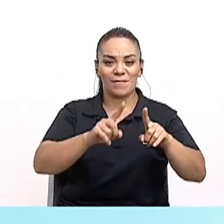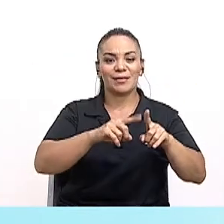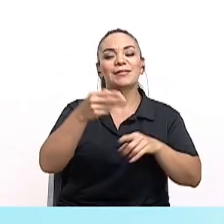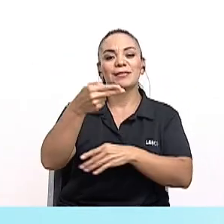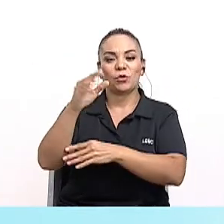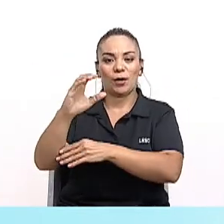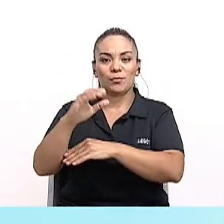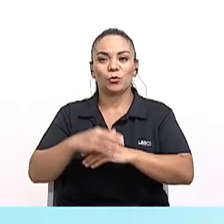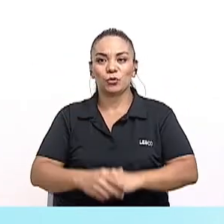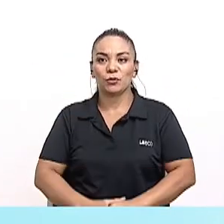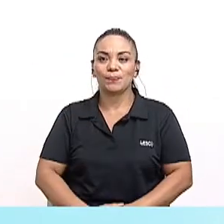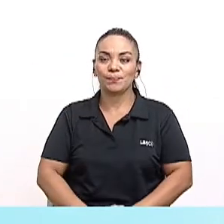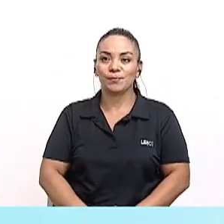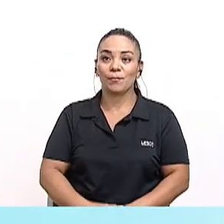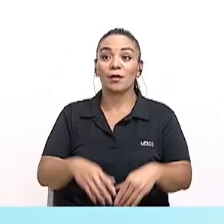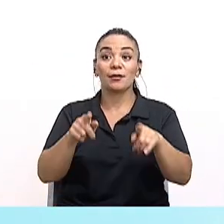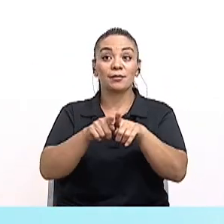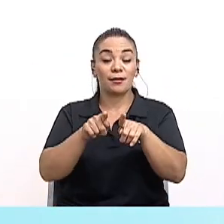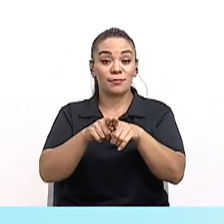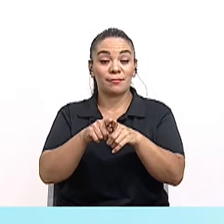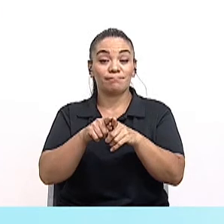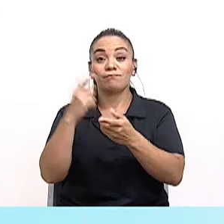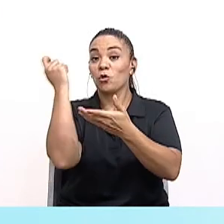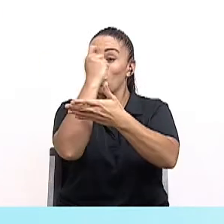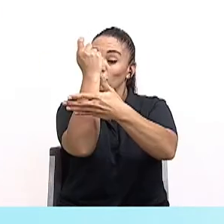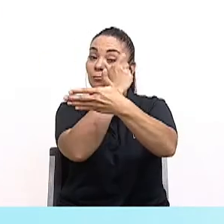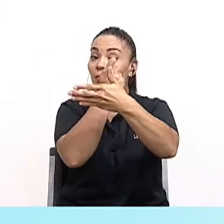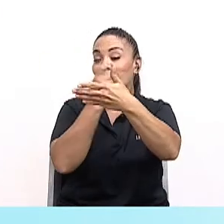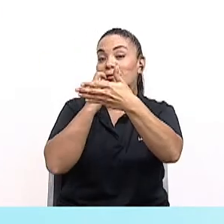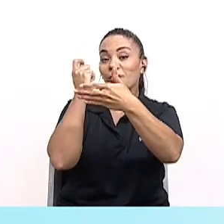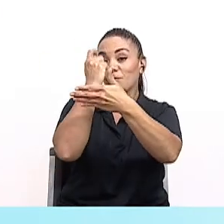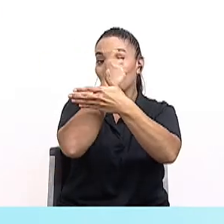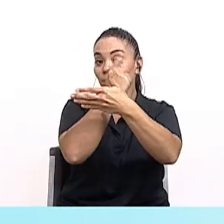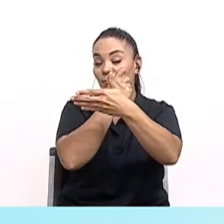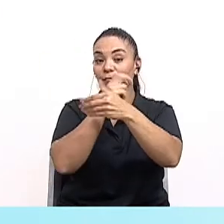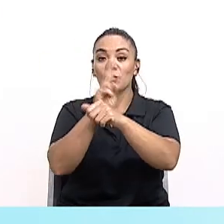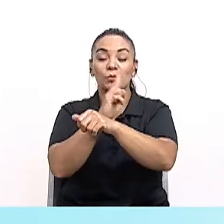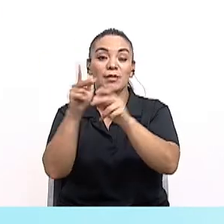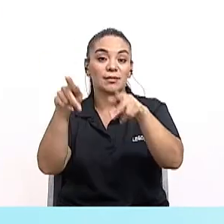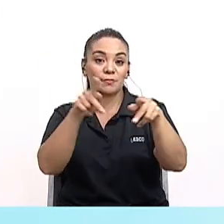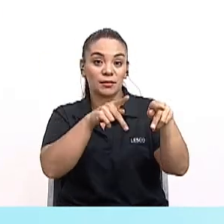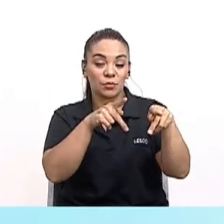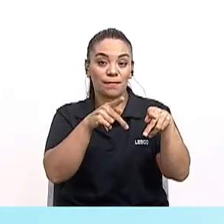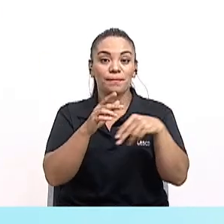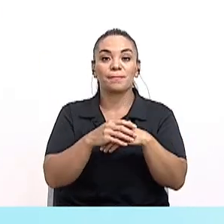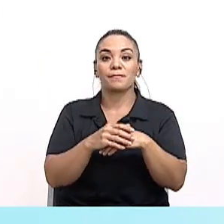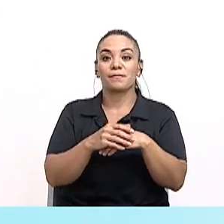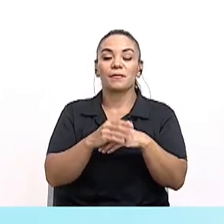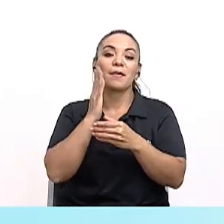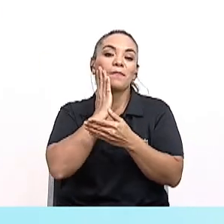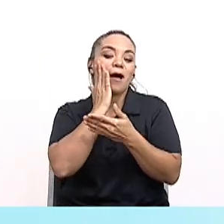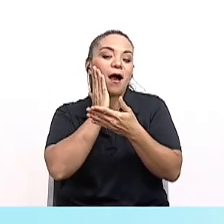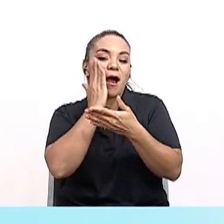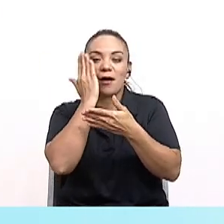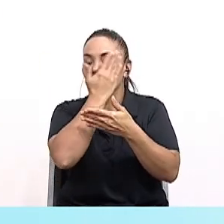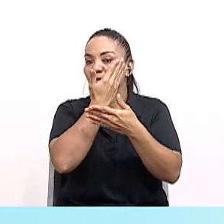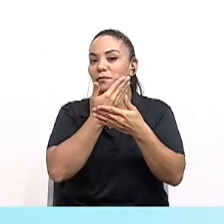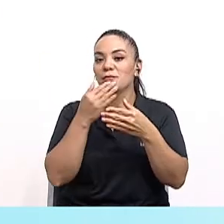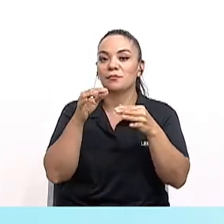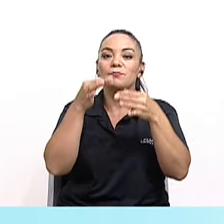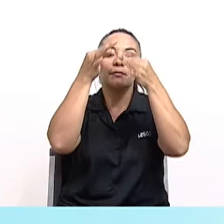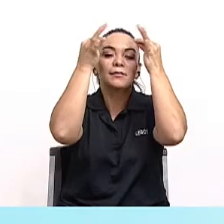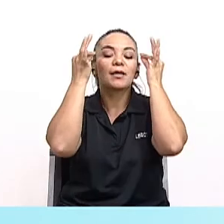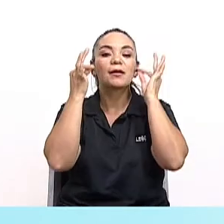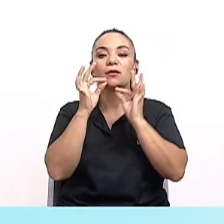hidrocarburos. También los cosméticos que usan las personas, las bases, las mascarillas,